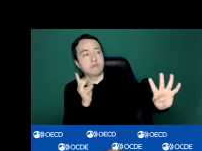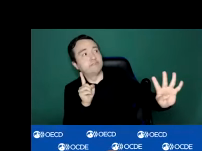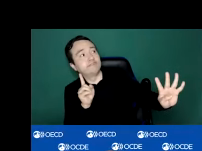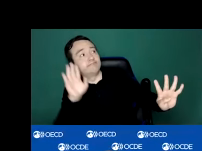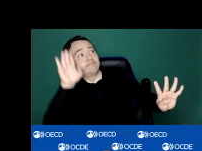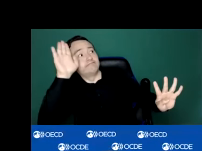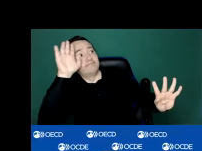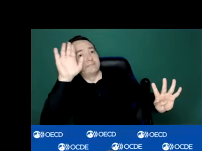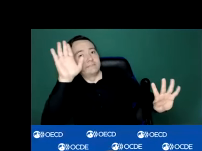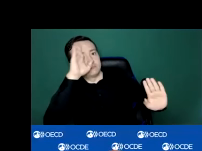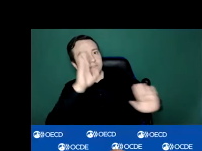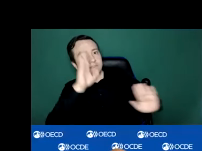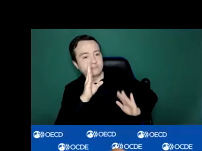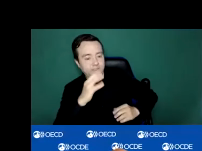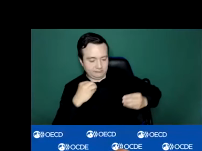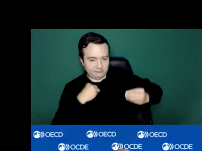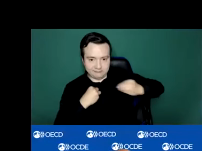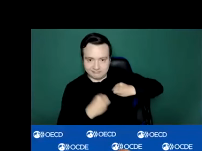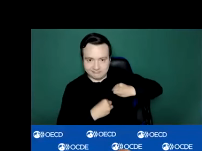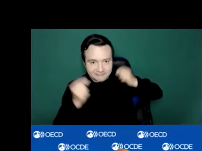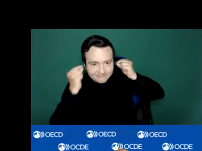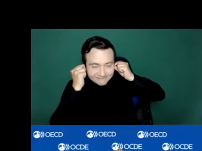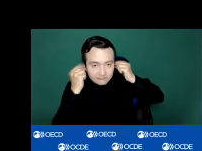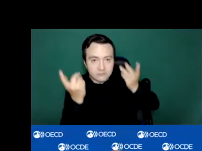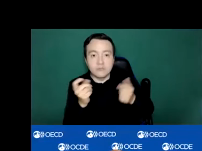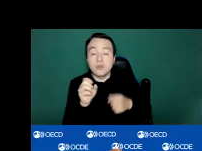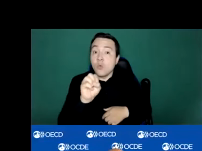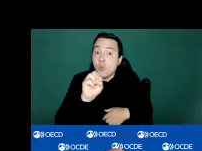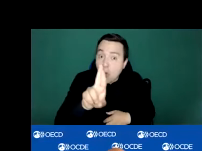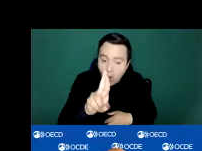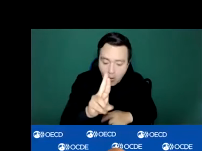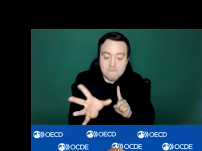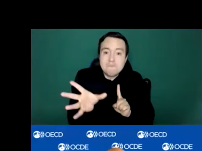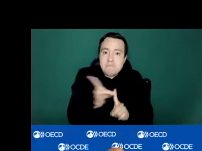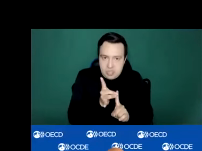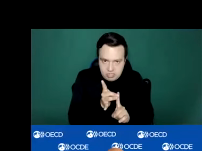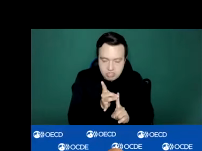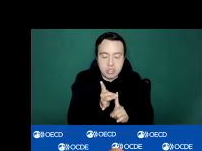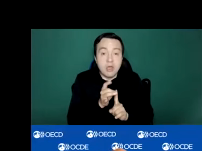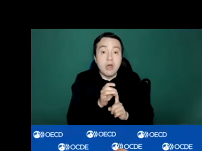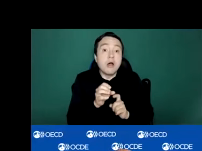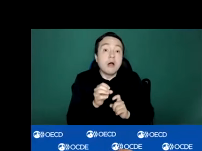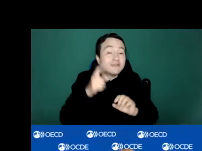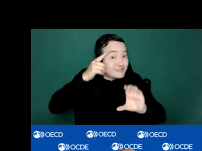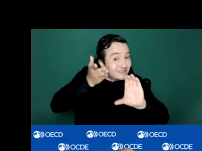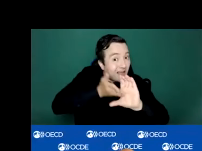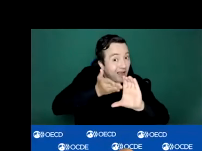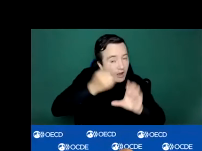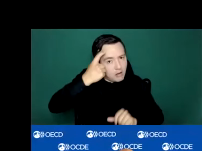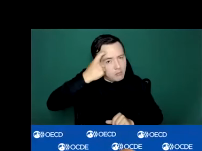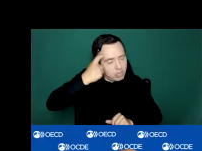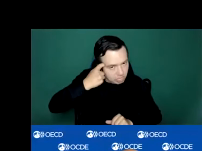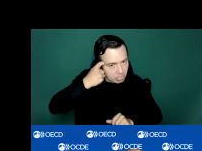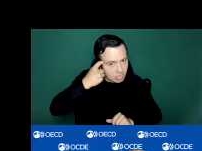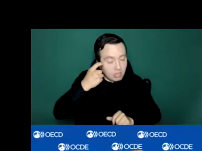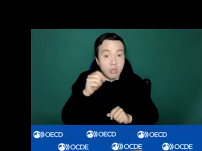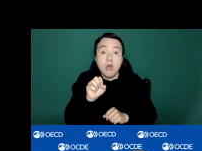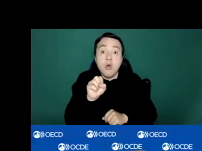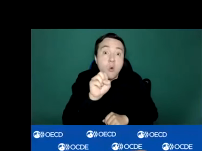de síntomas prolongados, los que tuvieron efectos psicológicos o sociales como resultado de la pandemia. Me parece que hace